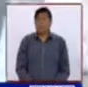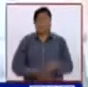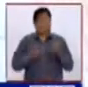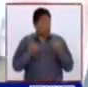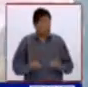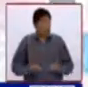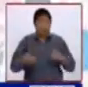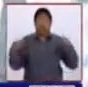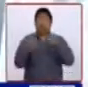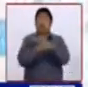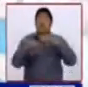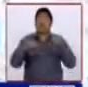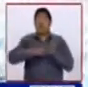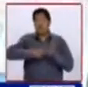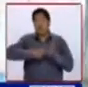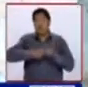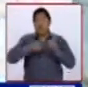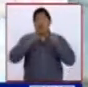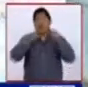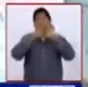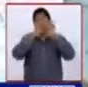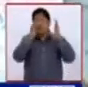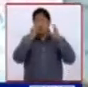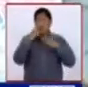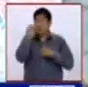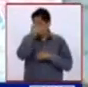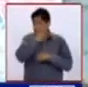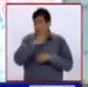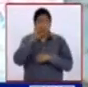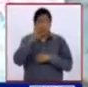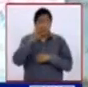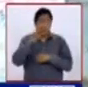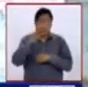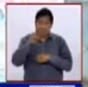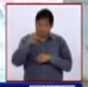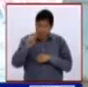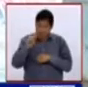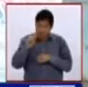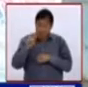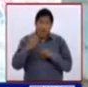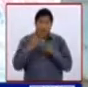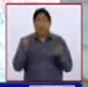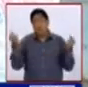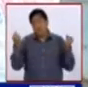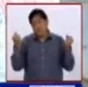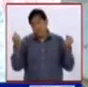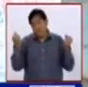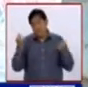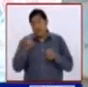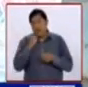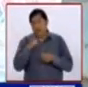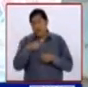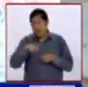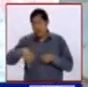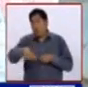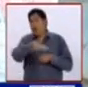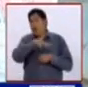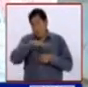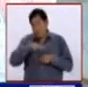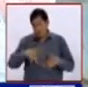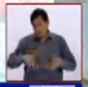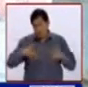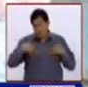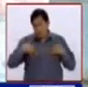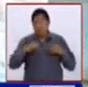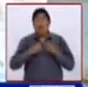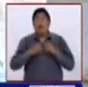Hoy tocó en la avenida Buenos Aires venir y colocar panfletos con el rostro de Wilma Edith Fernández Quispe, desaparecida. Ella vivía por acá. Los